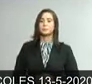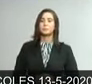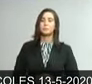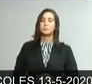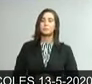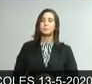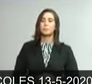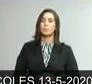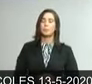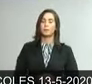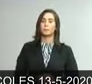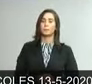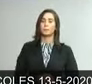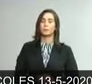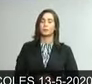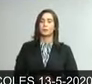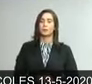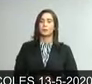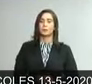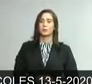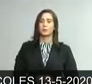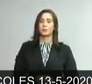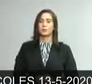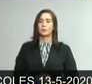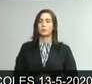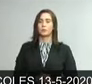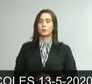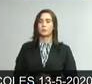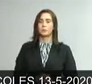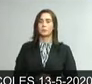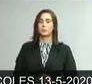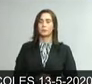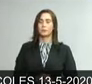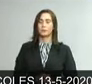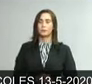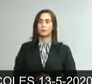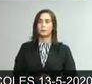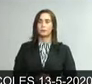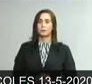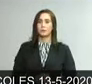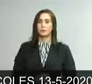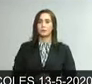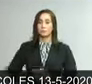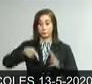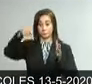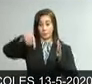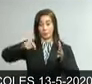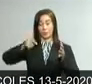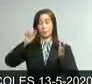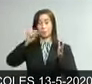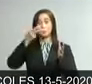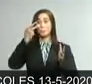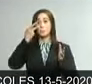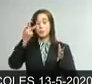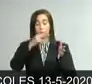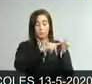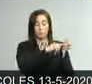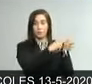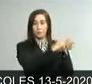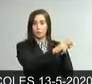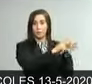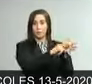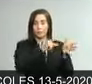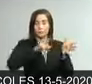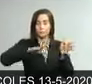aquí tenemos y exponemos la intervención del Gran Santo Domingo